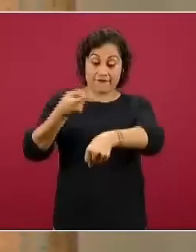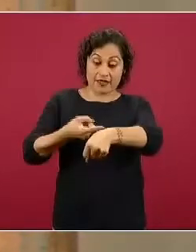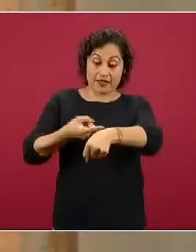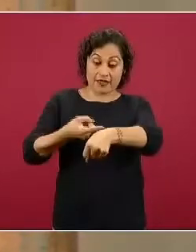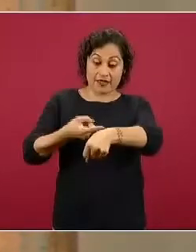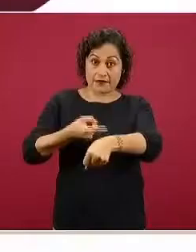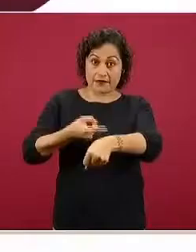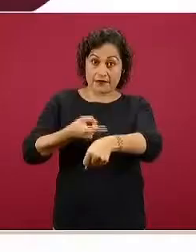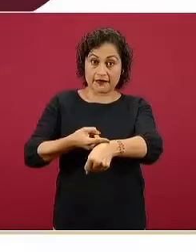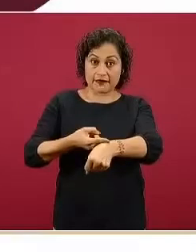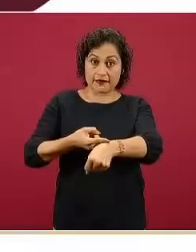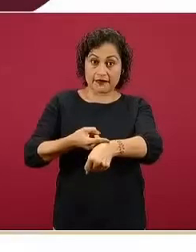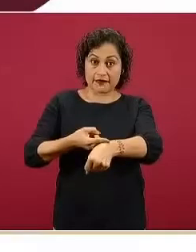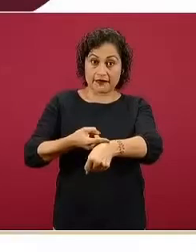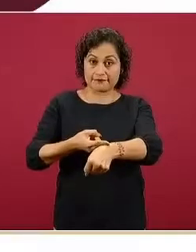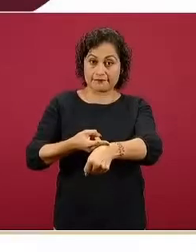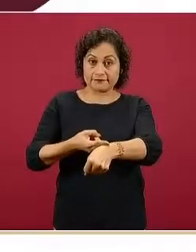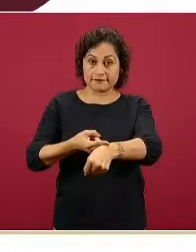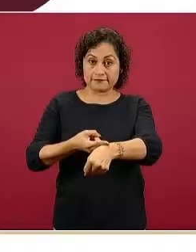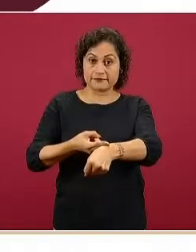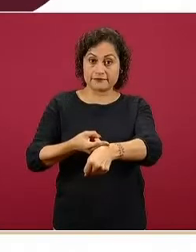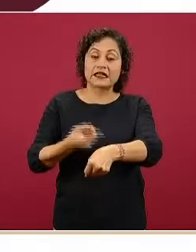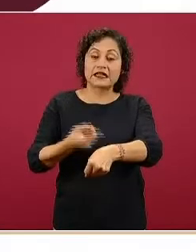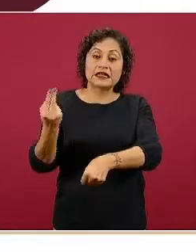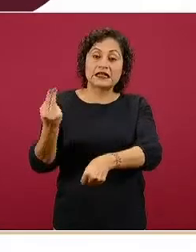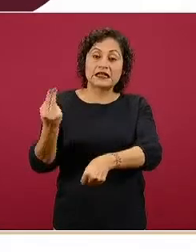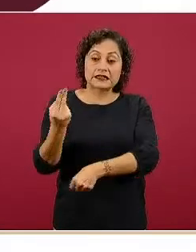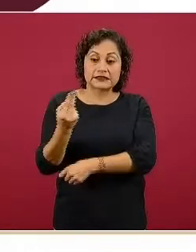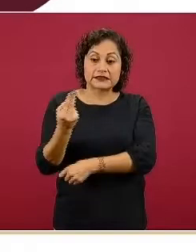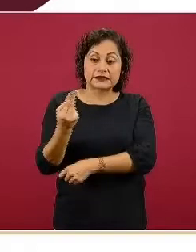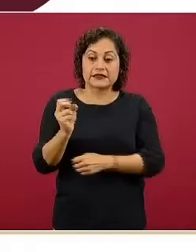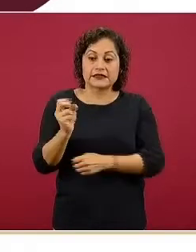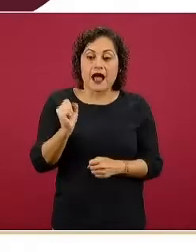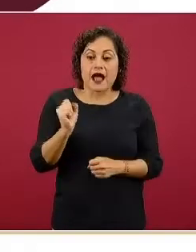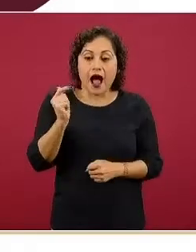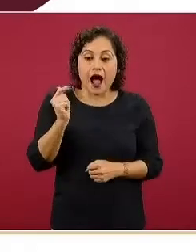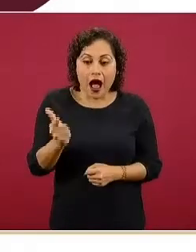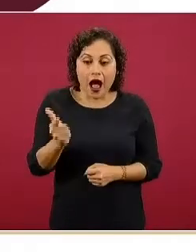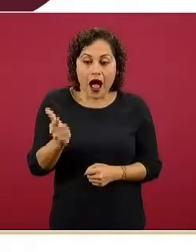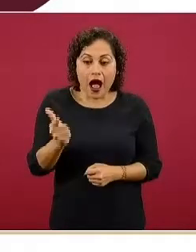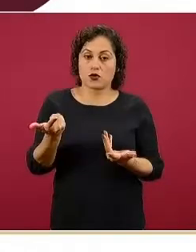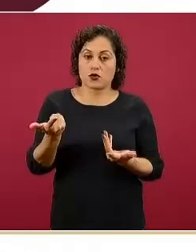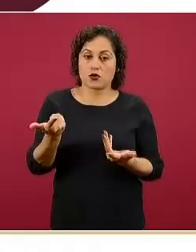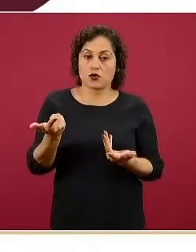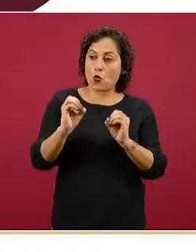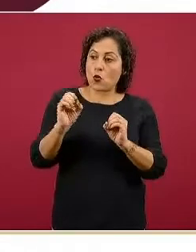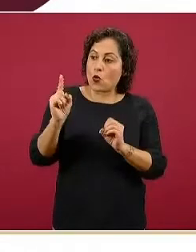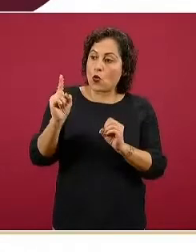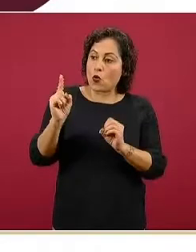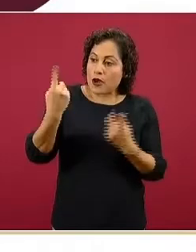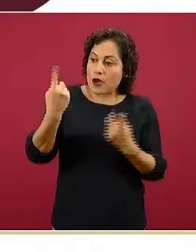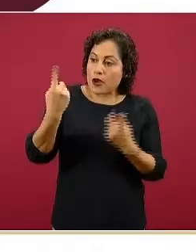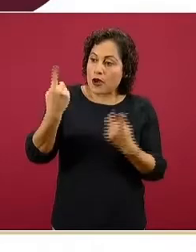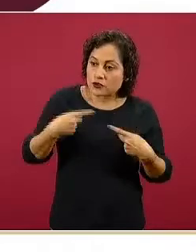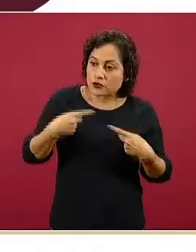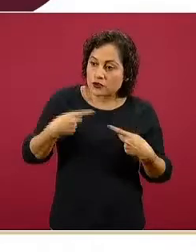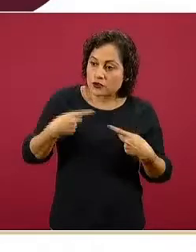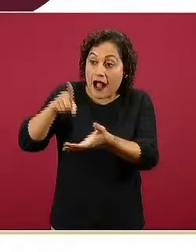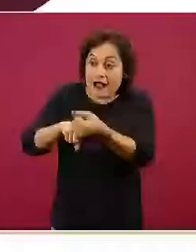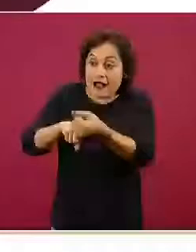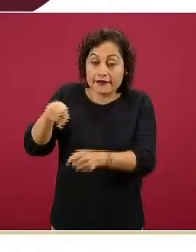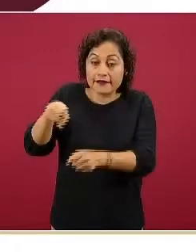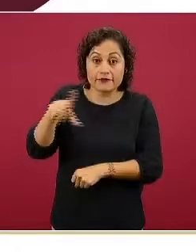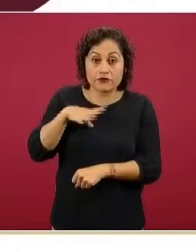requiere, como su nombre lo indica, de un vector, de algo, a alguien, eso que lo transporta para poder